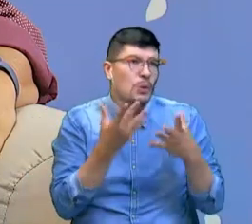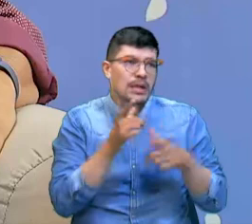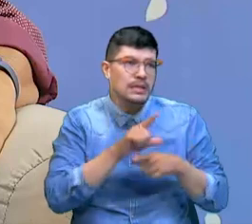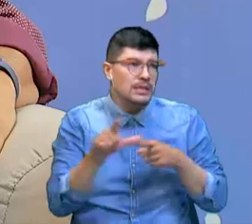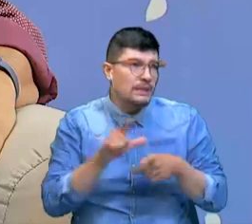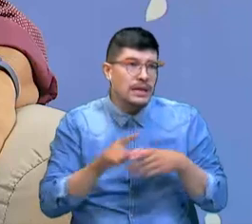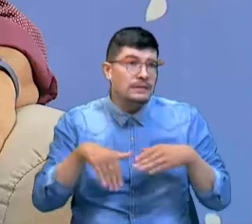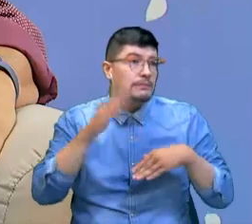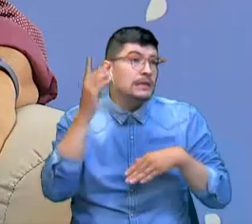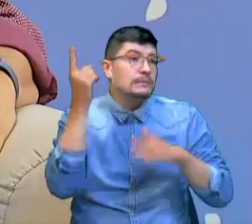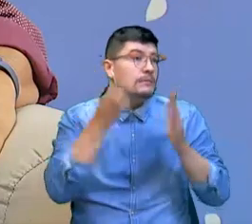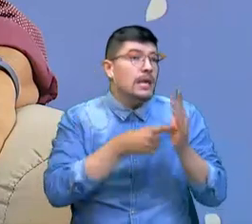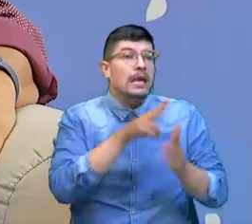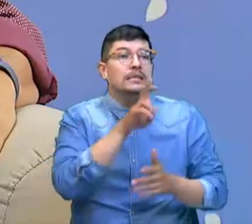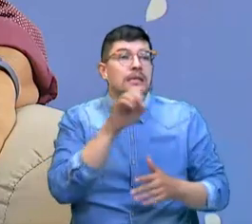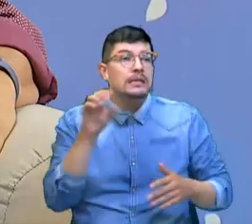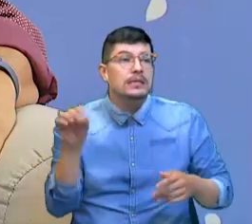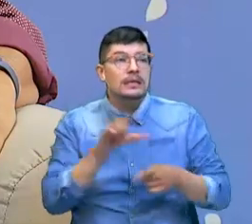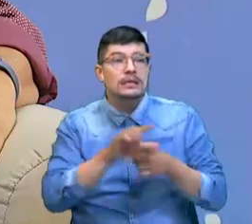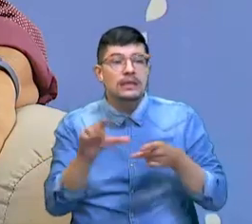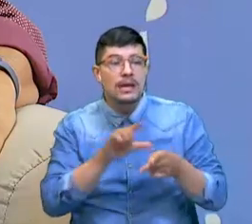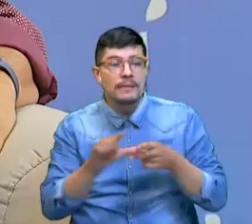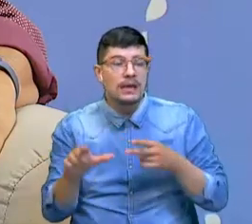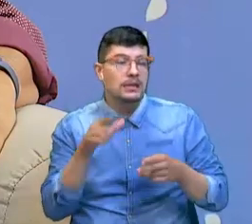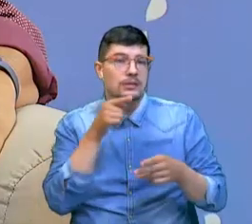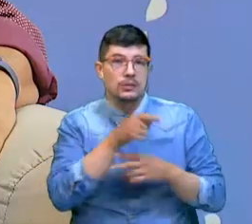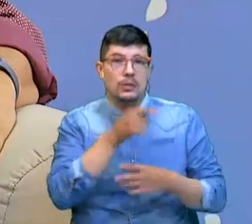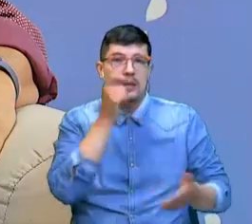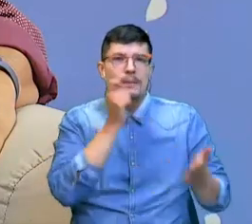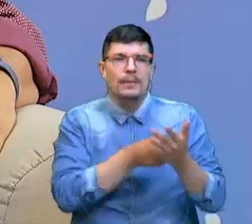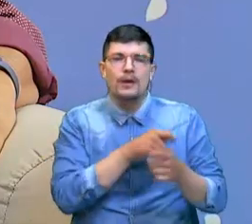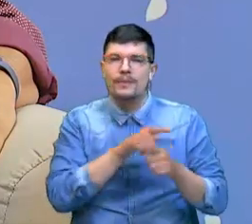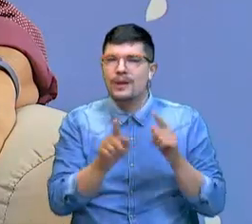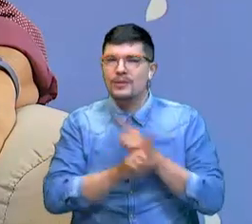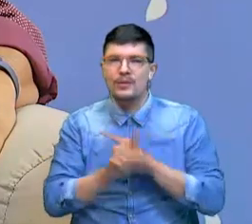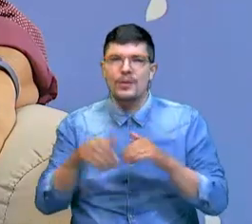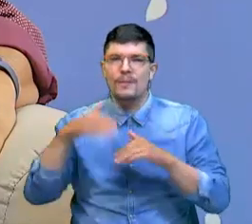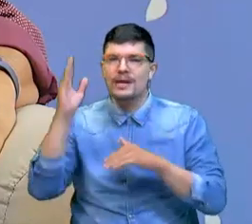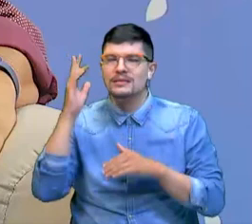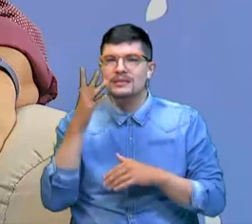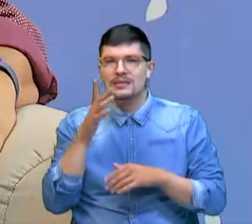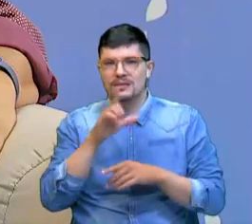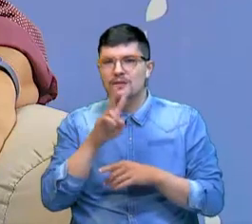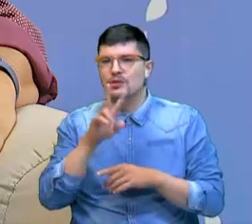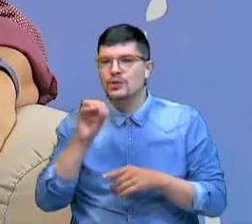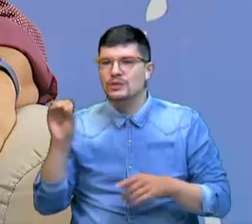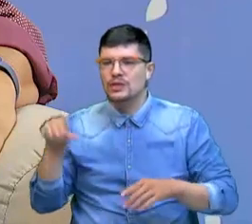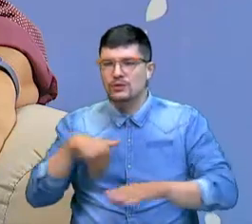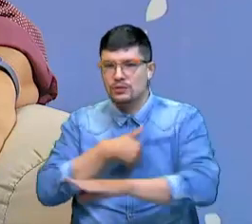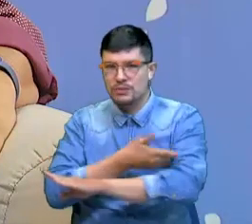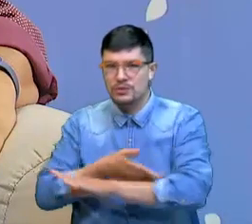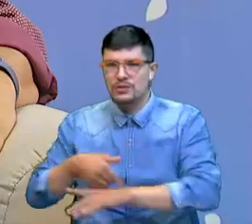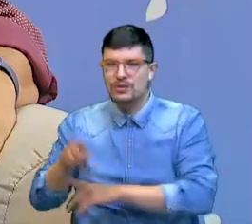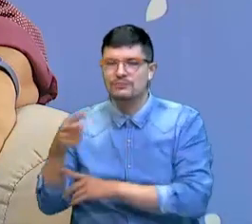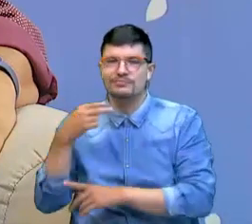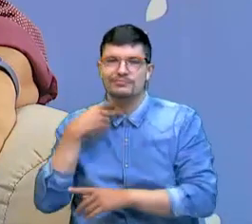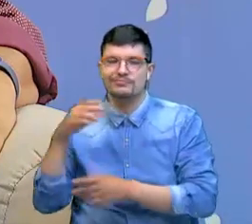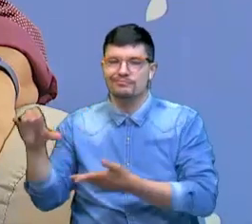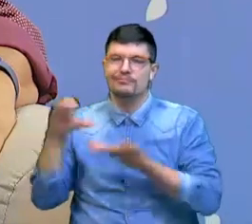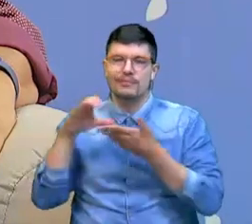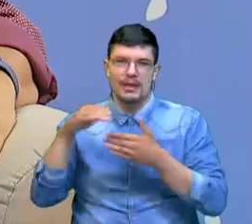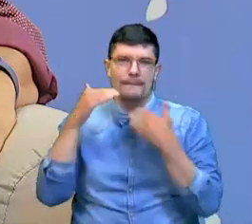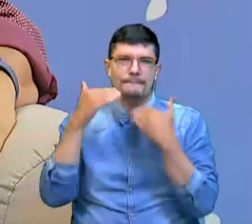semanas, como en este caso. Tenía 1.751 semanas, pero si no logró superar los 200 millones de pesos, lo que va a